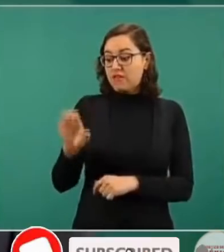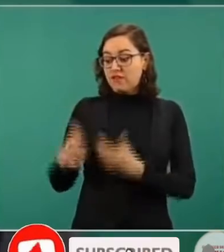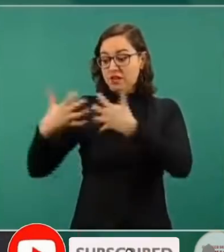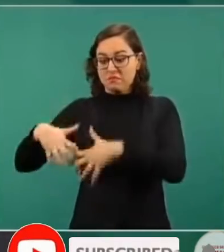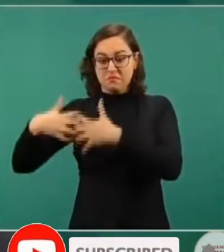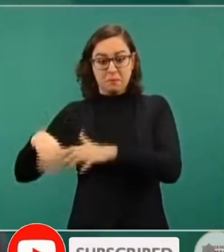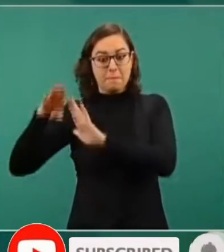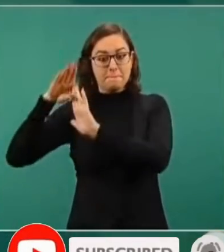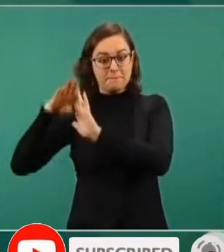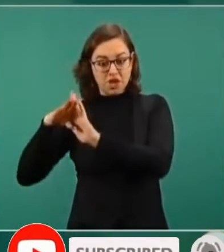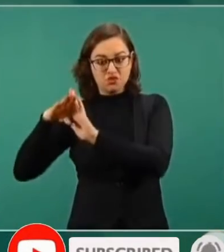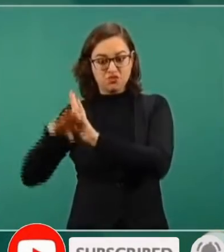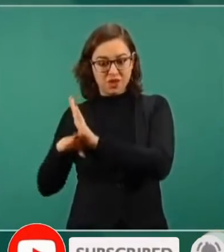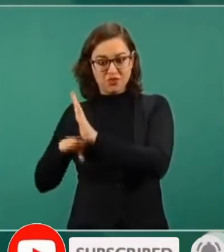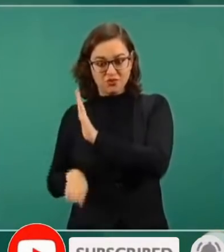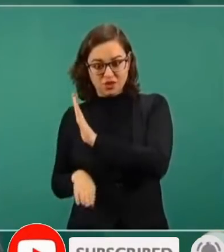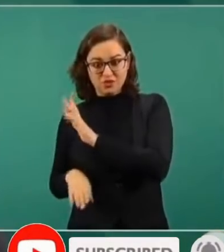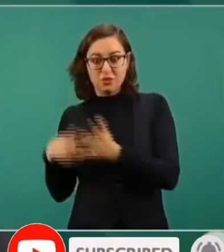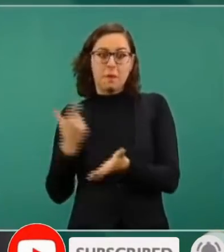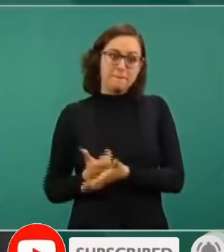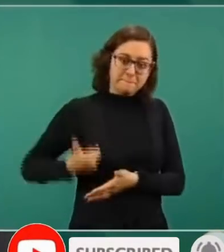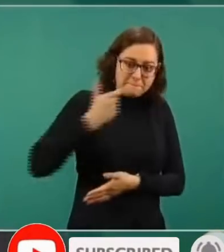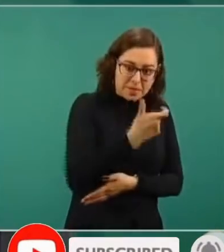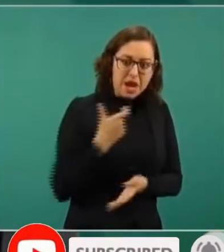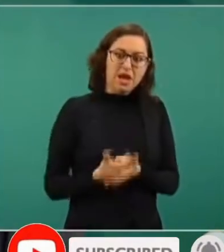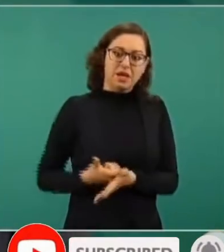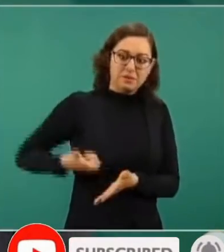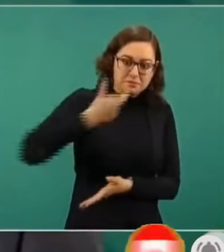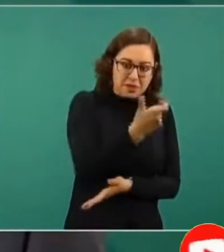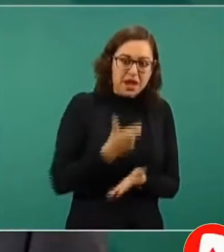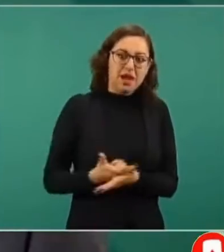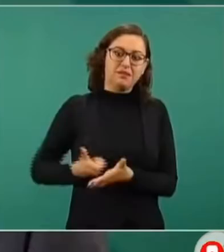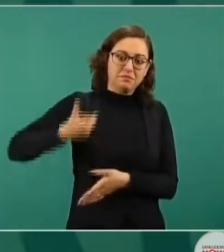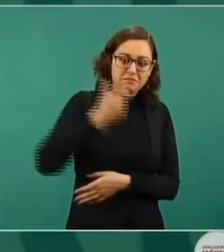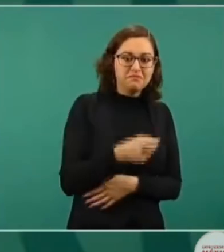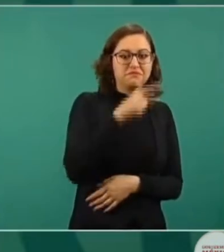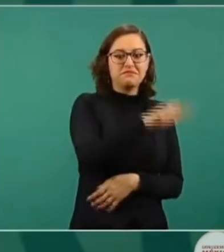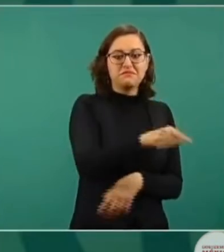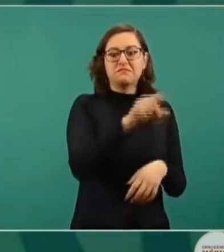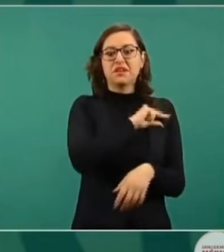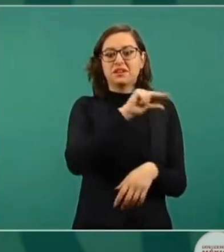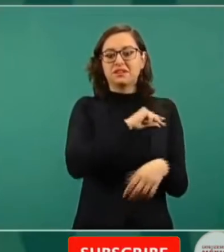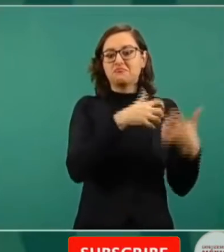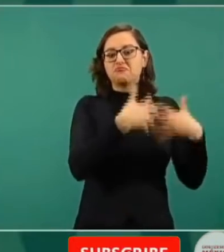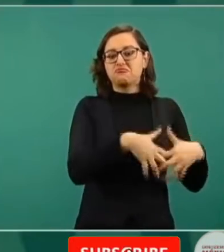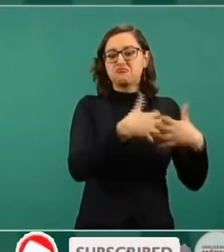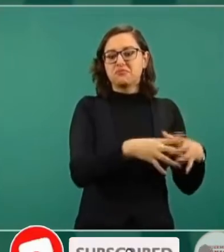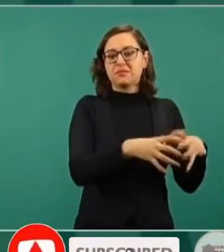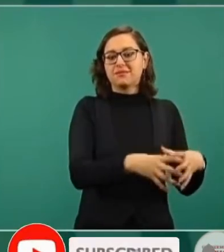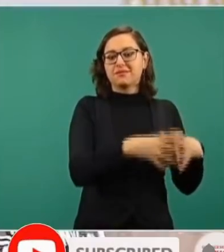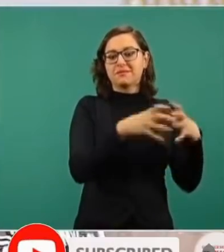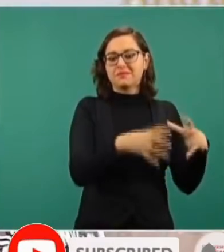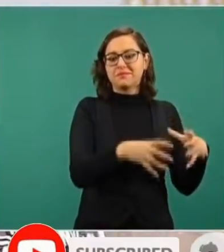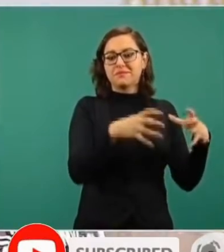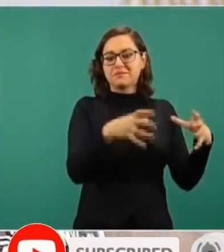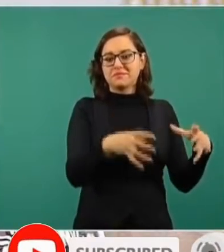contratos leoninos, que podemos explicar y lo hemos dicho públicamente, ¿verdad?, les estamos pues